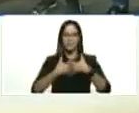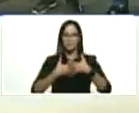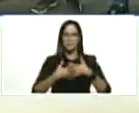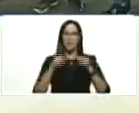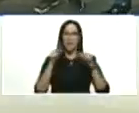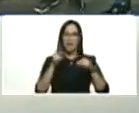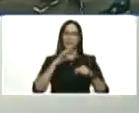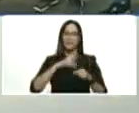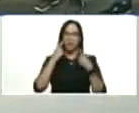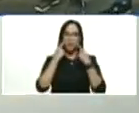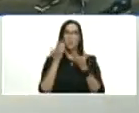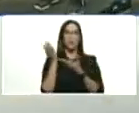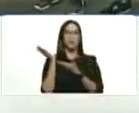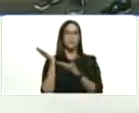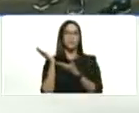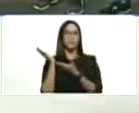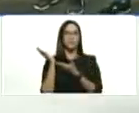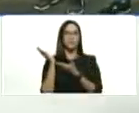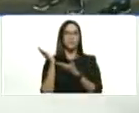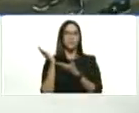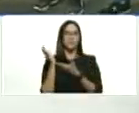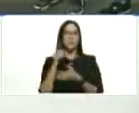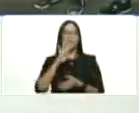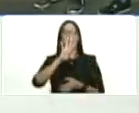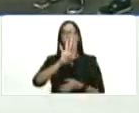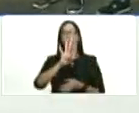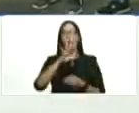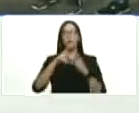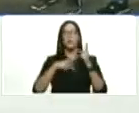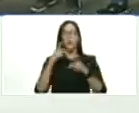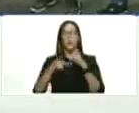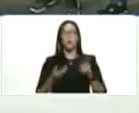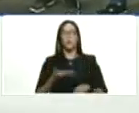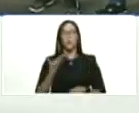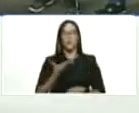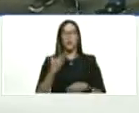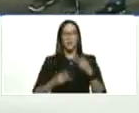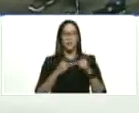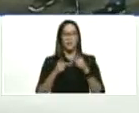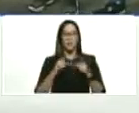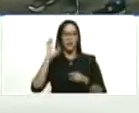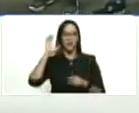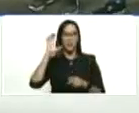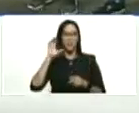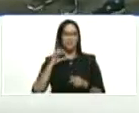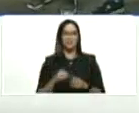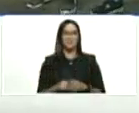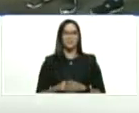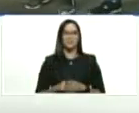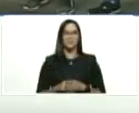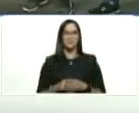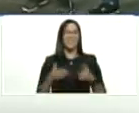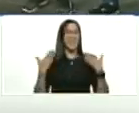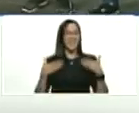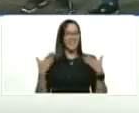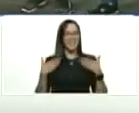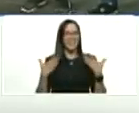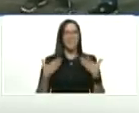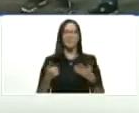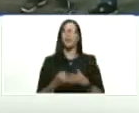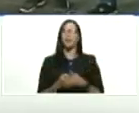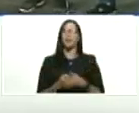están, y ustedes lo pueden mostrar, 4 productos estrellas producidos en el país. ¡Qué alegría, verdad!